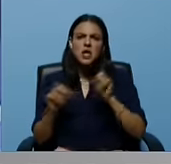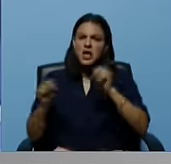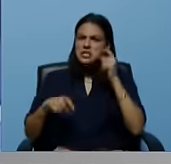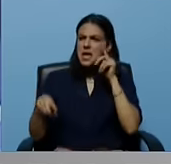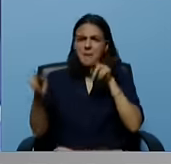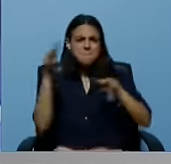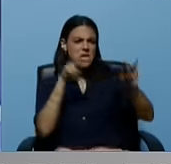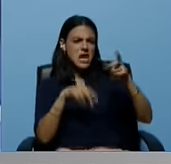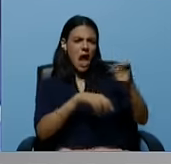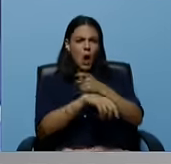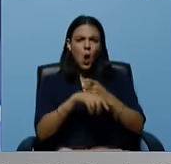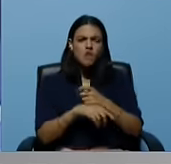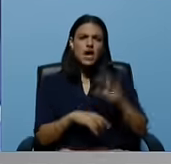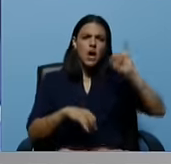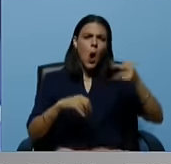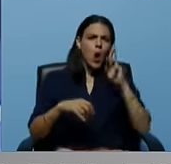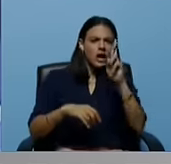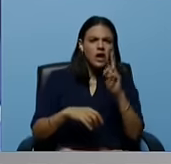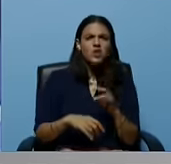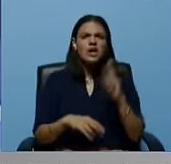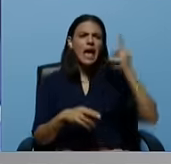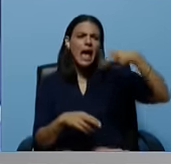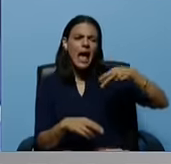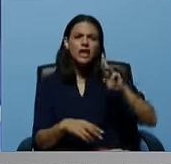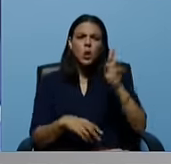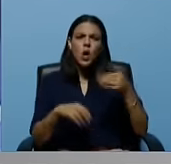la otra, que los hermanos Rodríguez, que por acá, que por allá.